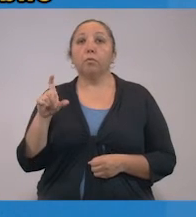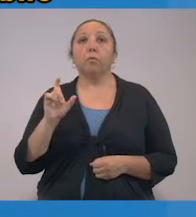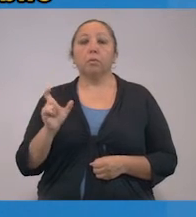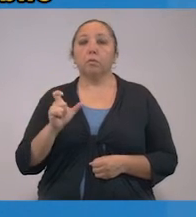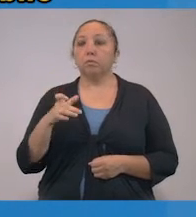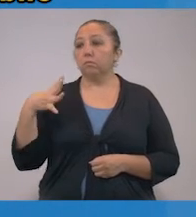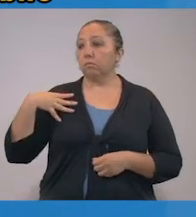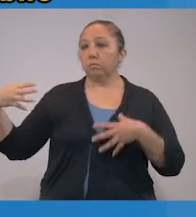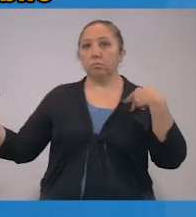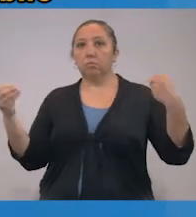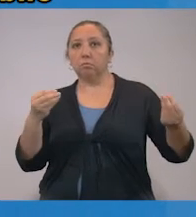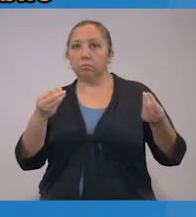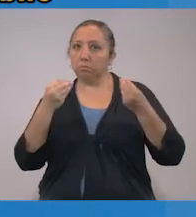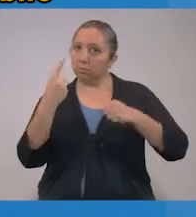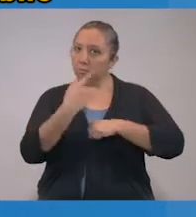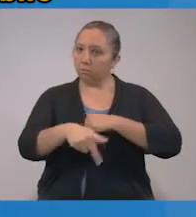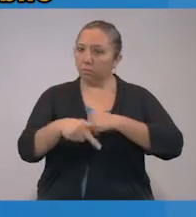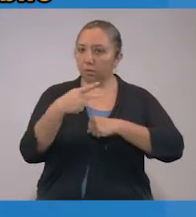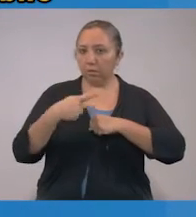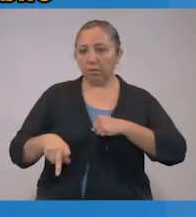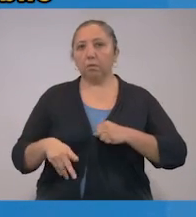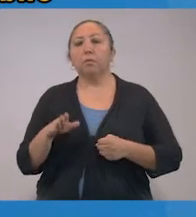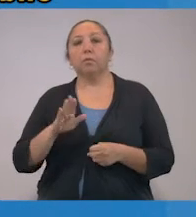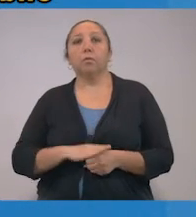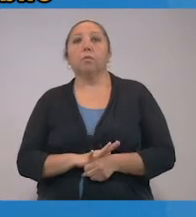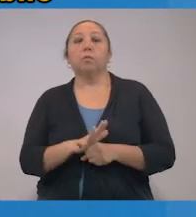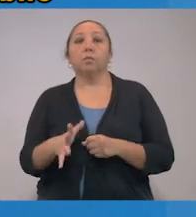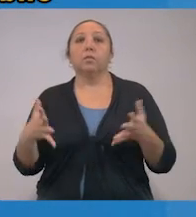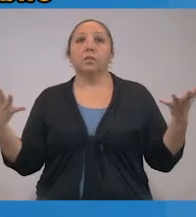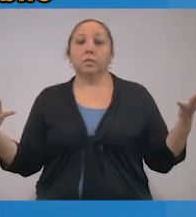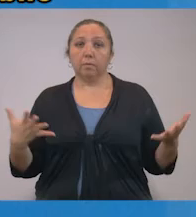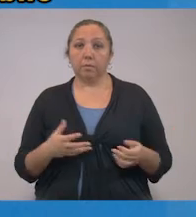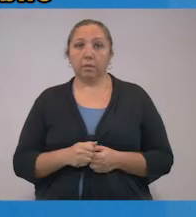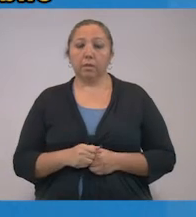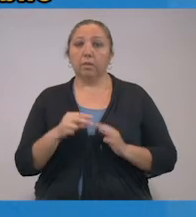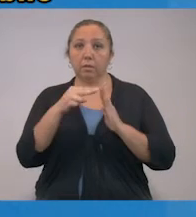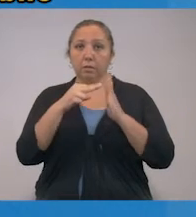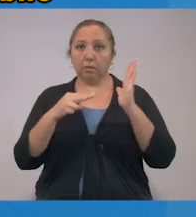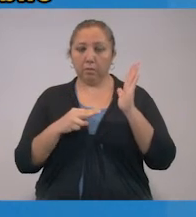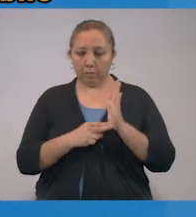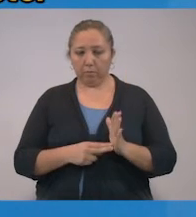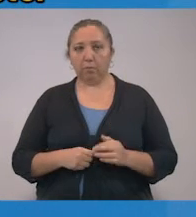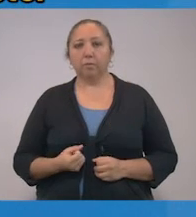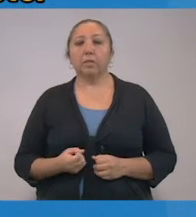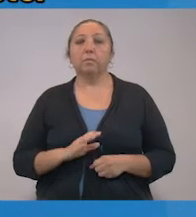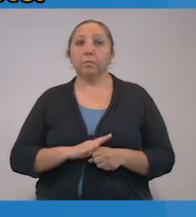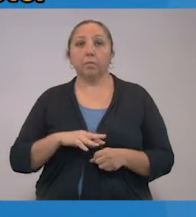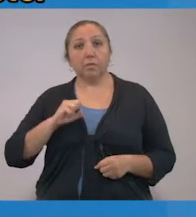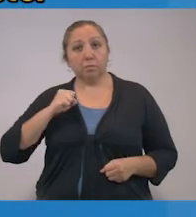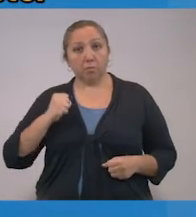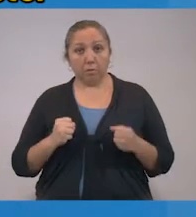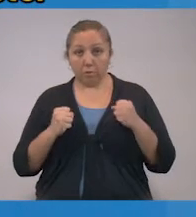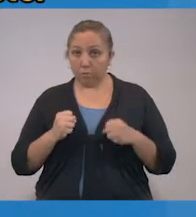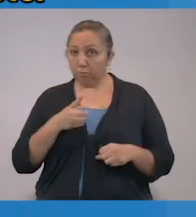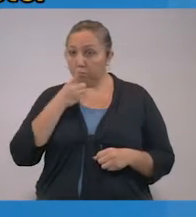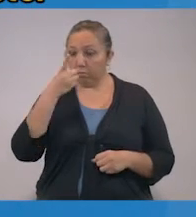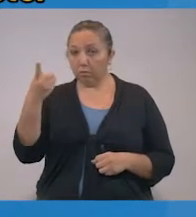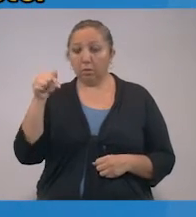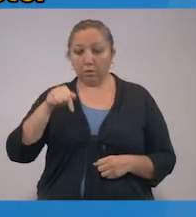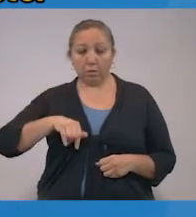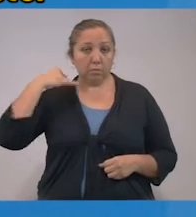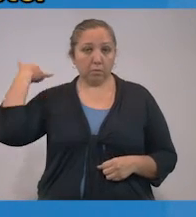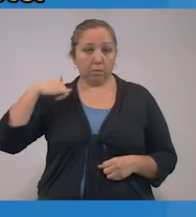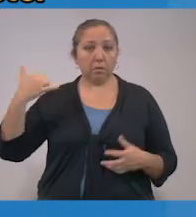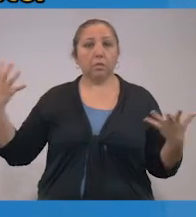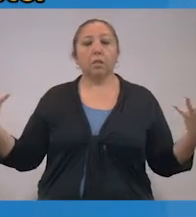generalizada, donde aumenta el riesgo de contagio y por lo cual se aplica un protocolo sanitario más drástico. En Yucatán,